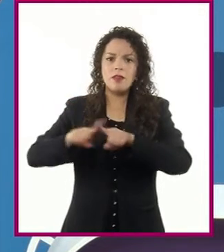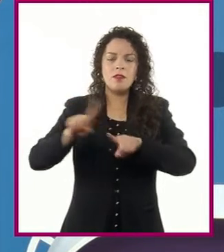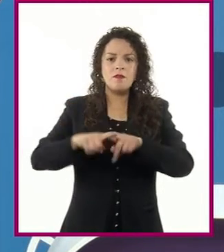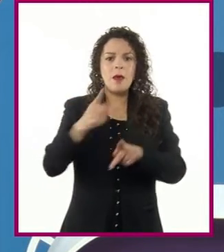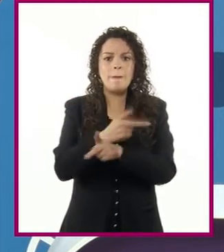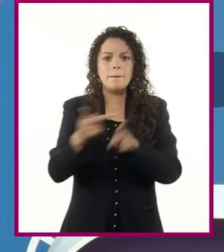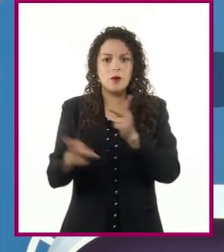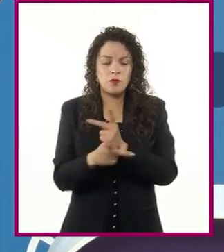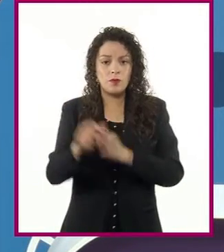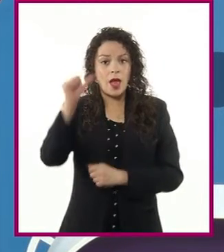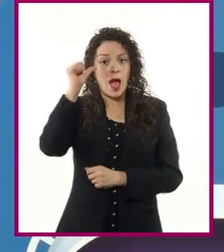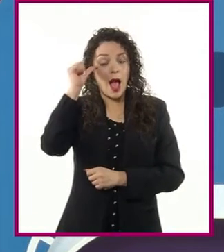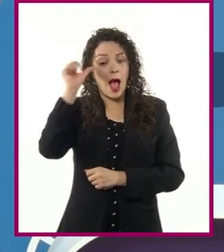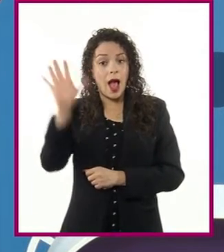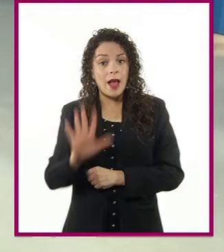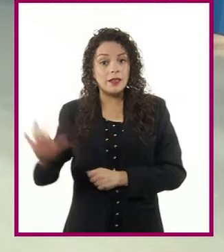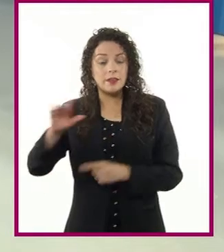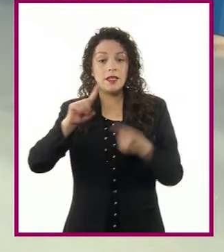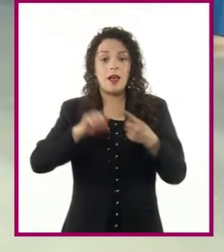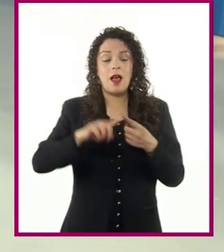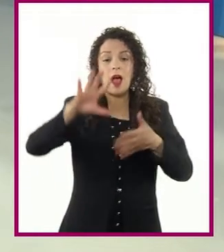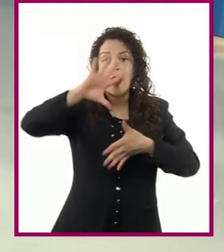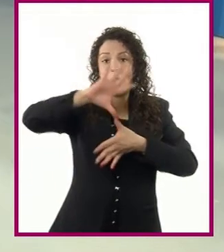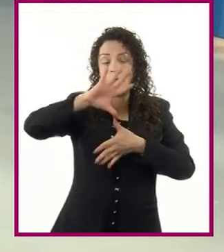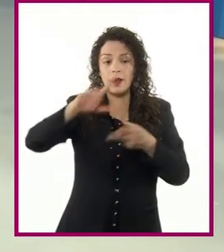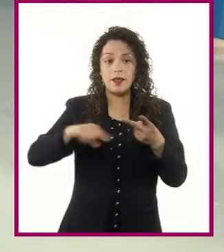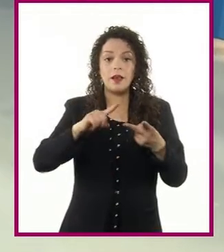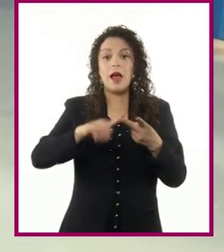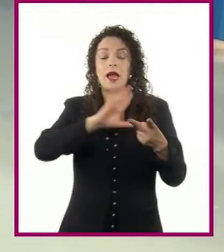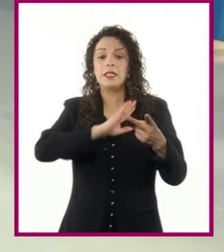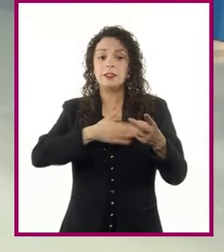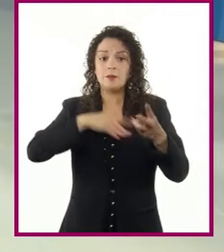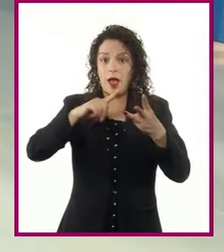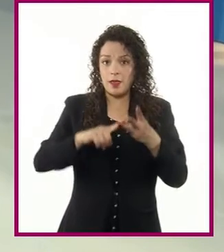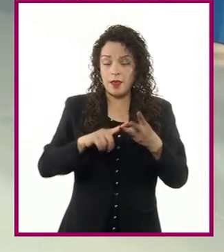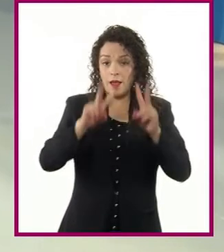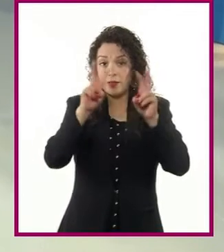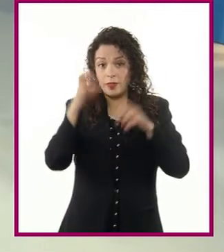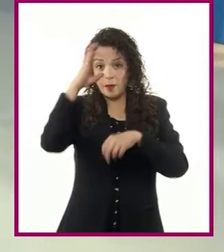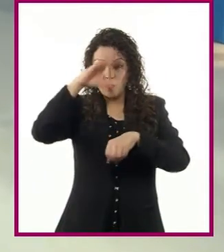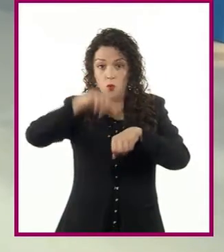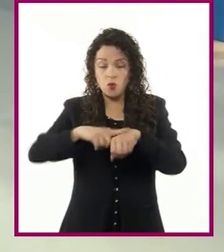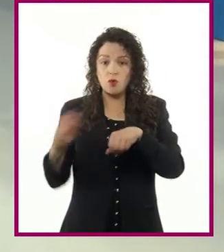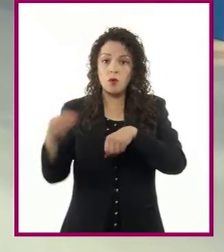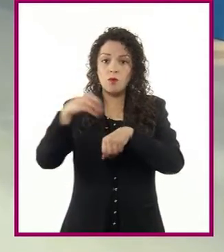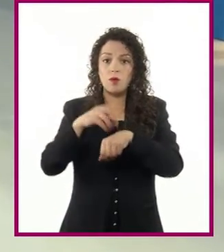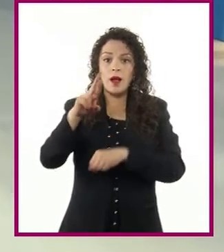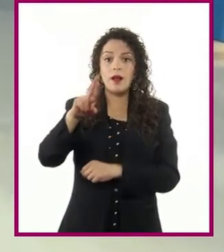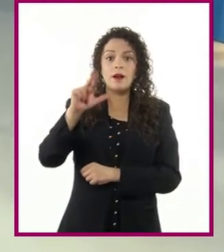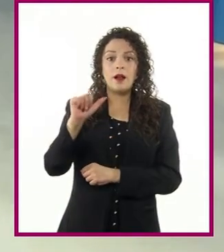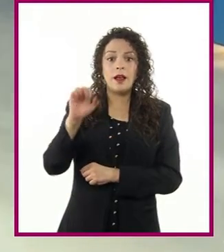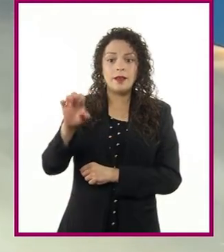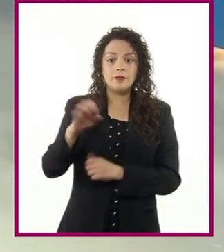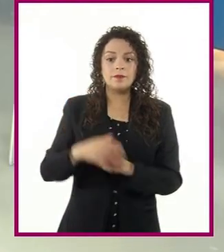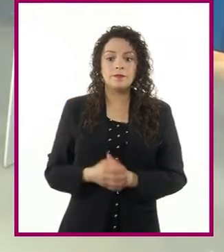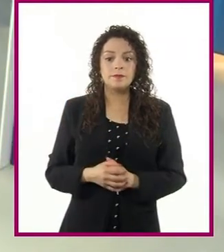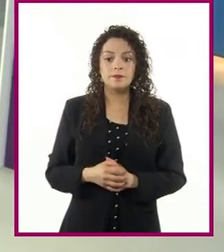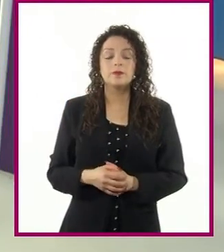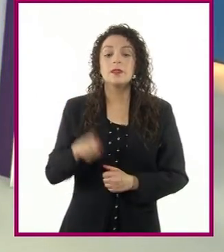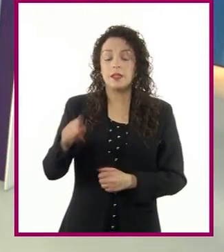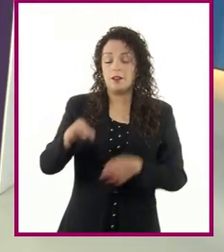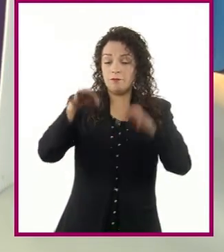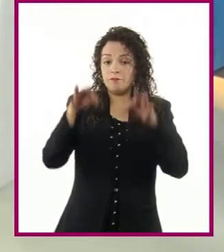Asia, América y España. En lo cultural, se creó la Real Academia Española, la Real Academia de la